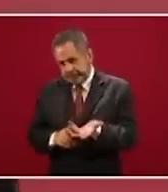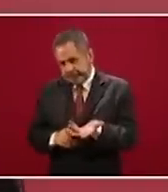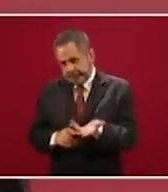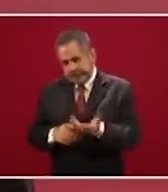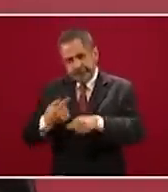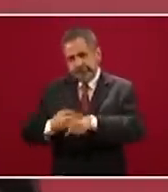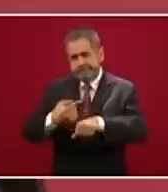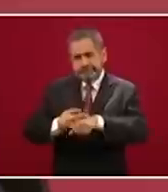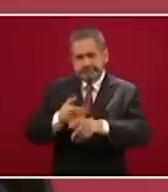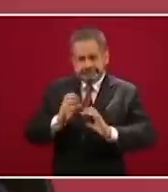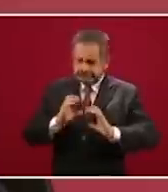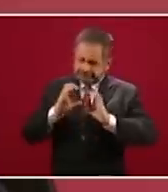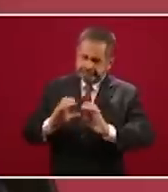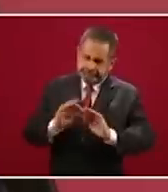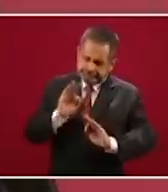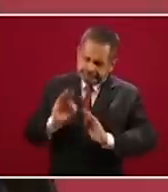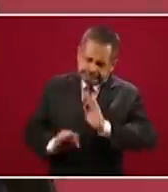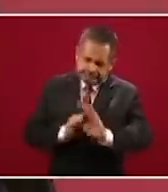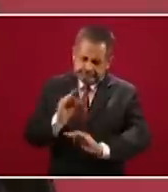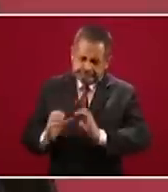enfermos, los curamos aquí.